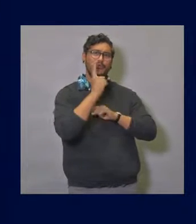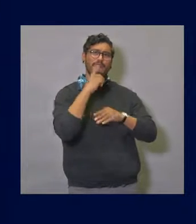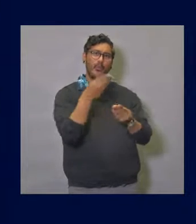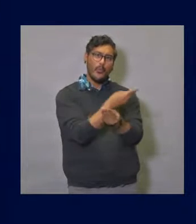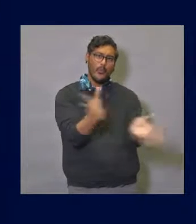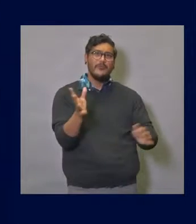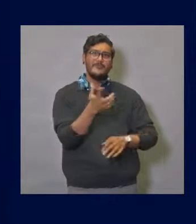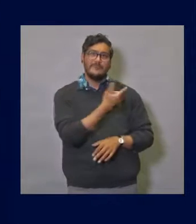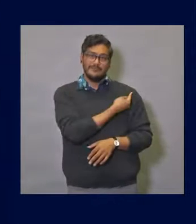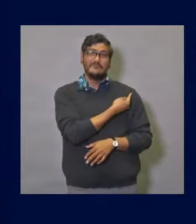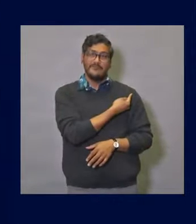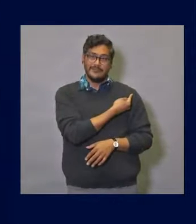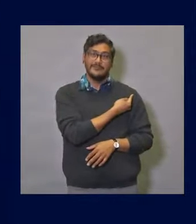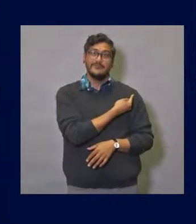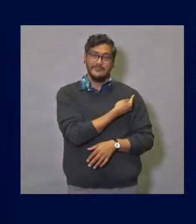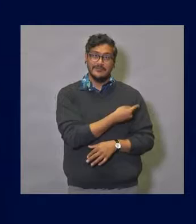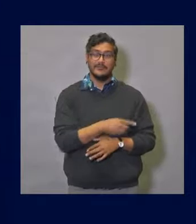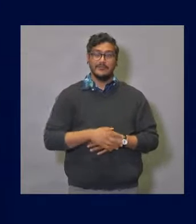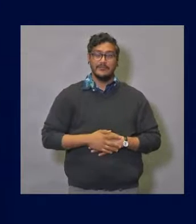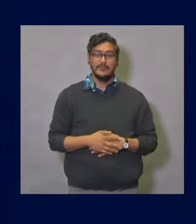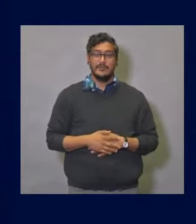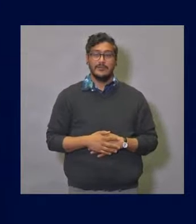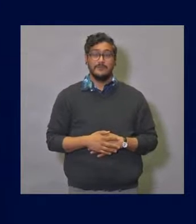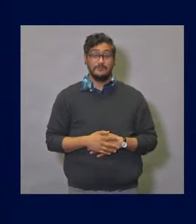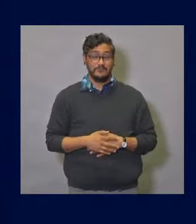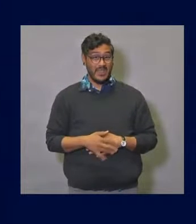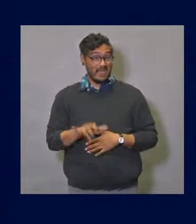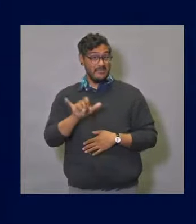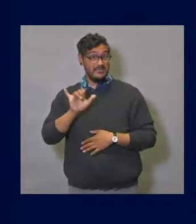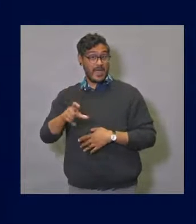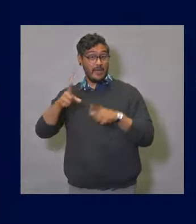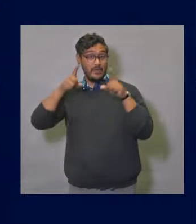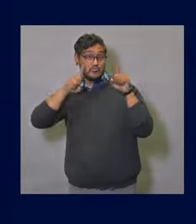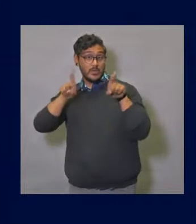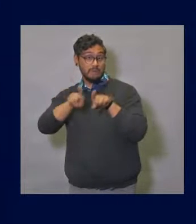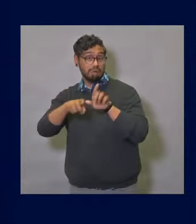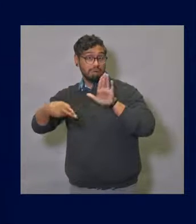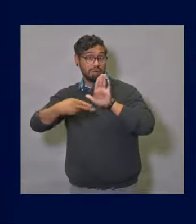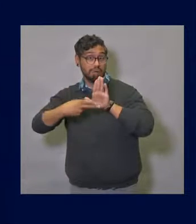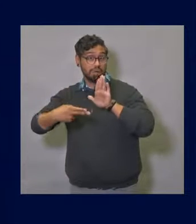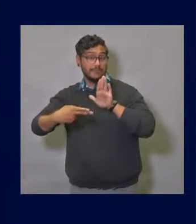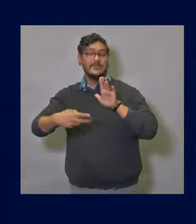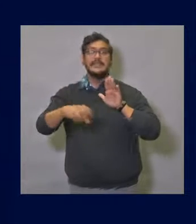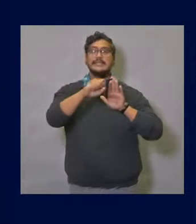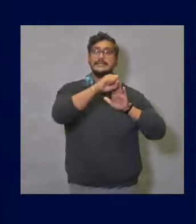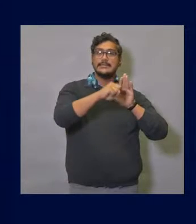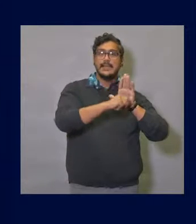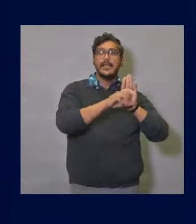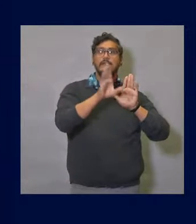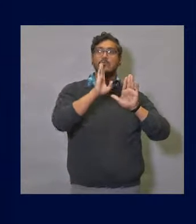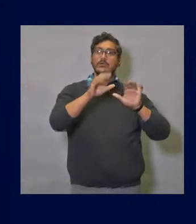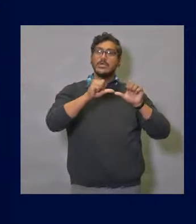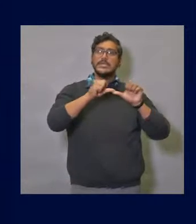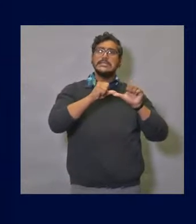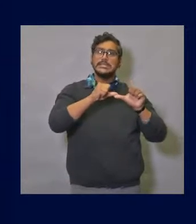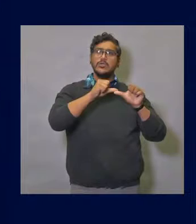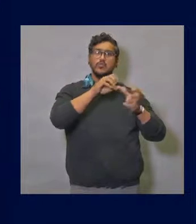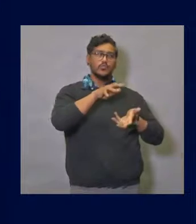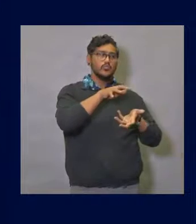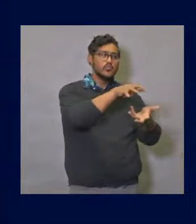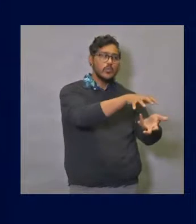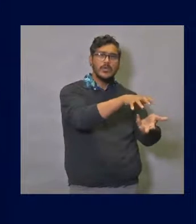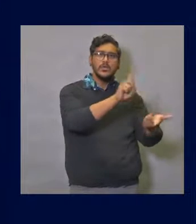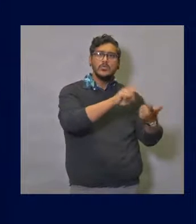estado. Según el memorando de entendimiento, el estado continuará asignando vacunas directamente